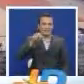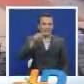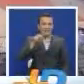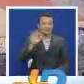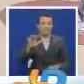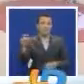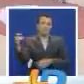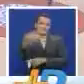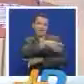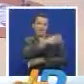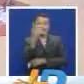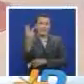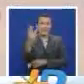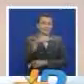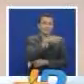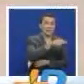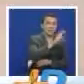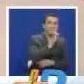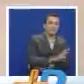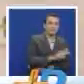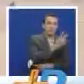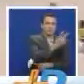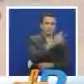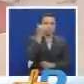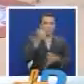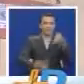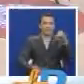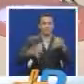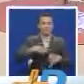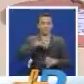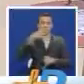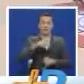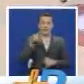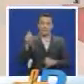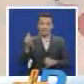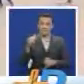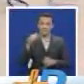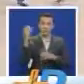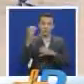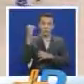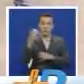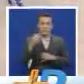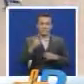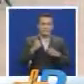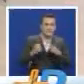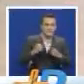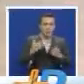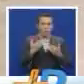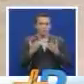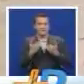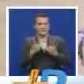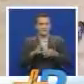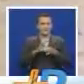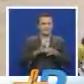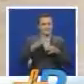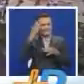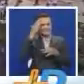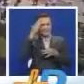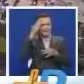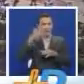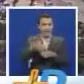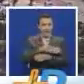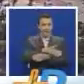a las venezolanas en un difícil encuentro. La confianza en sí mismas fue fundamental para que las cafeteras lograran remontar un partido que iniciaron